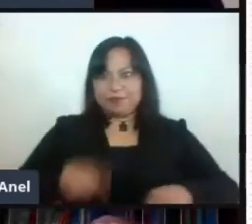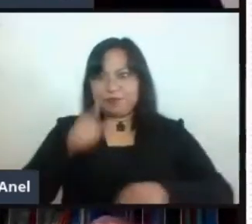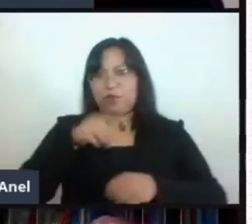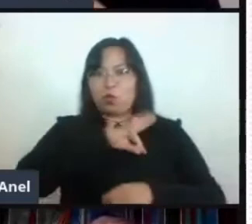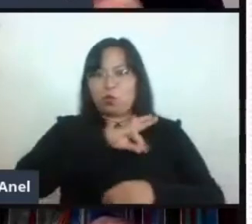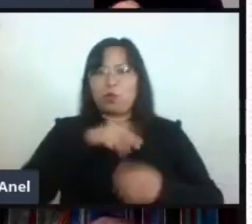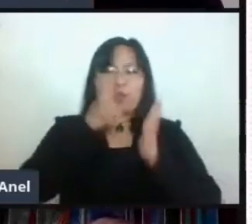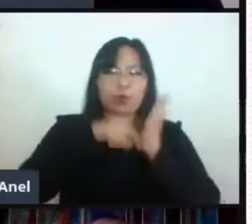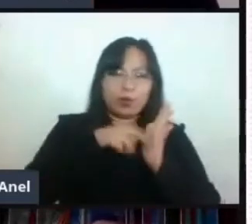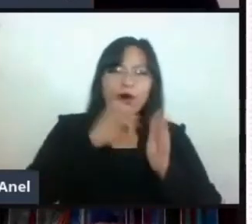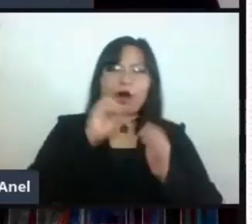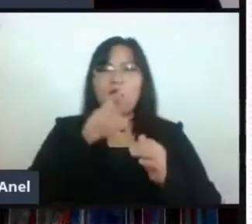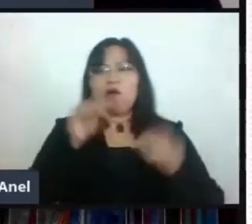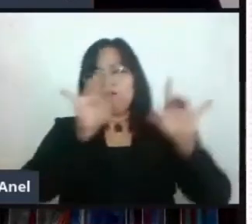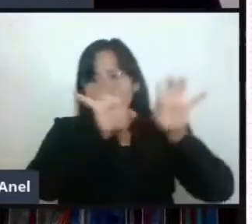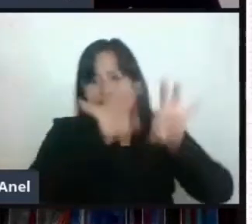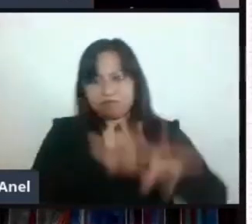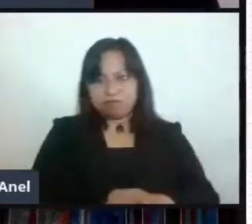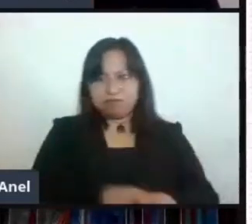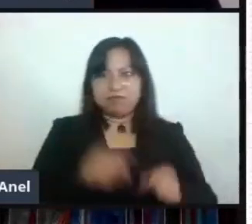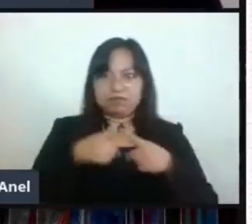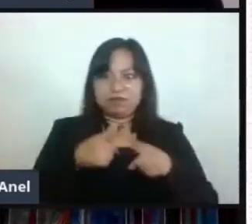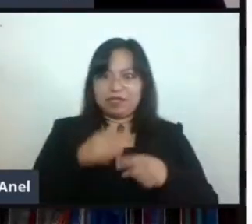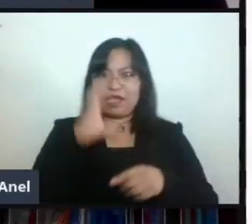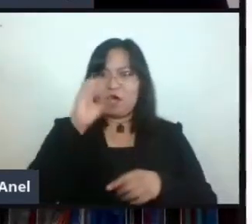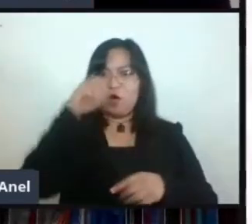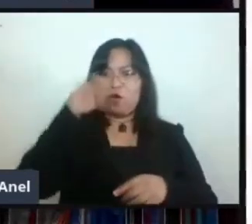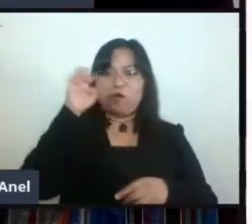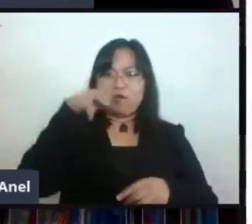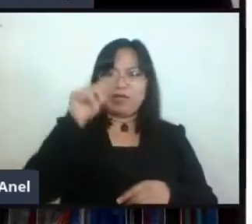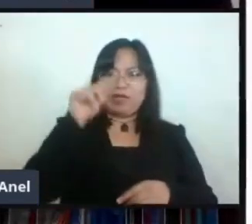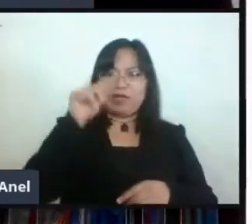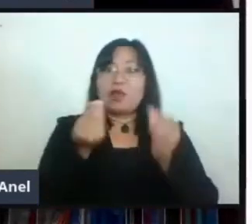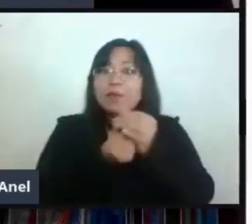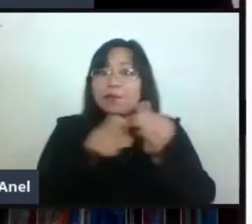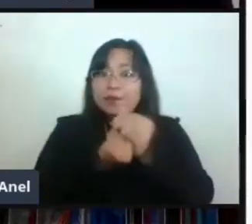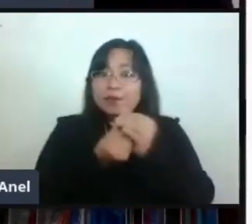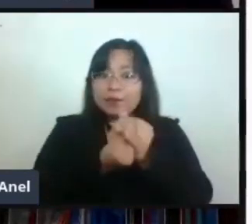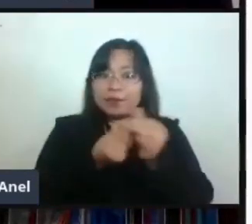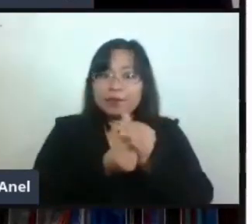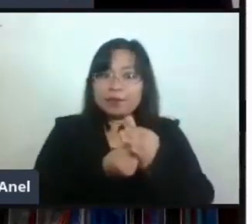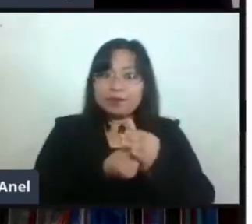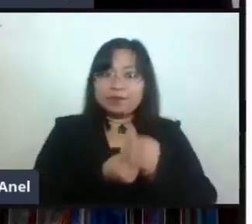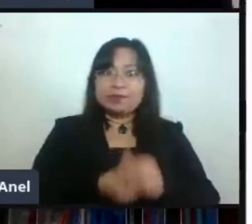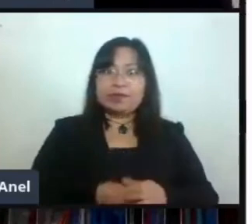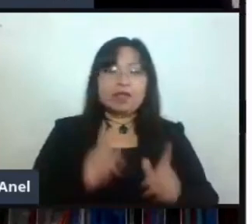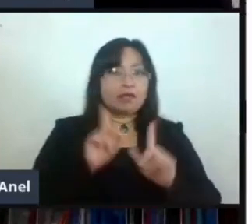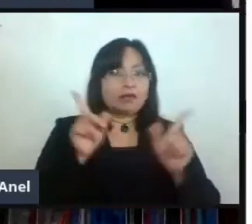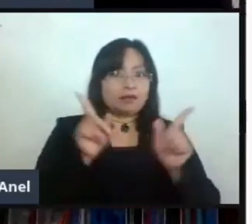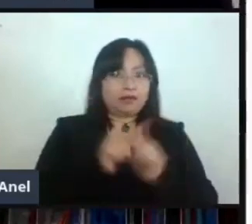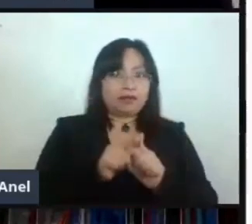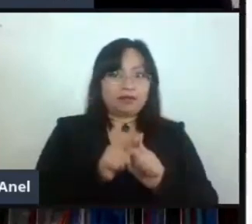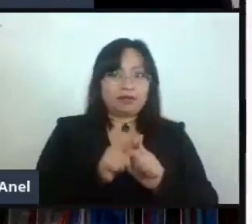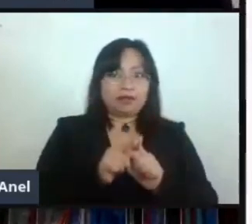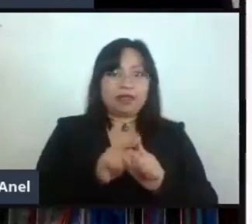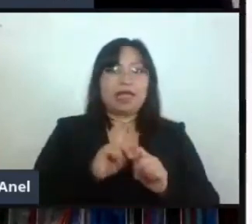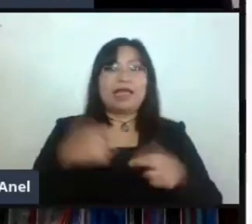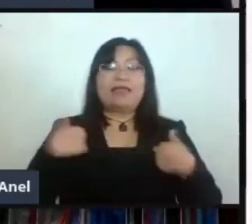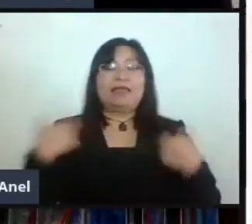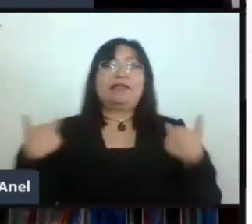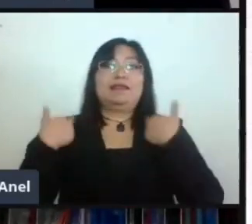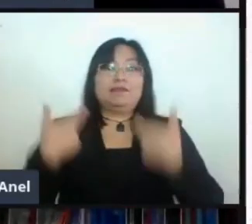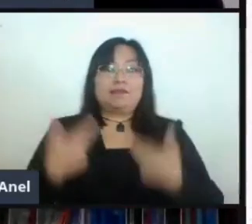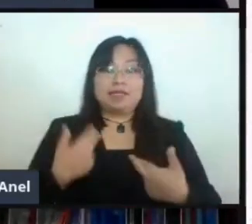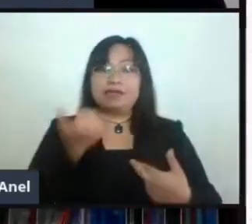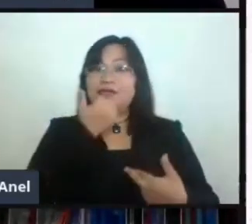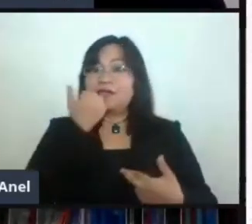lado derecho me aparece el tema de comentarios privados. Correcto. Nada más los ve el maestro y su alumno. No